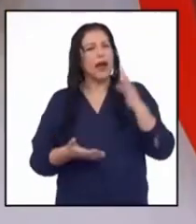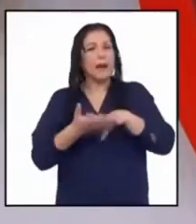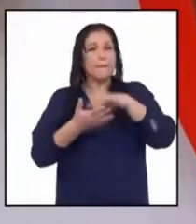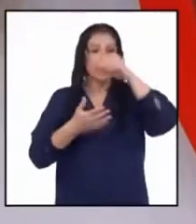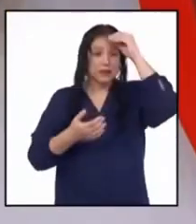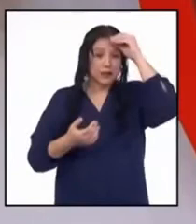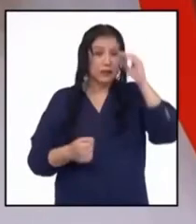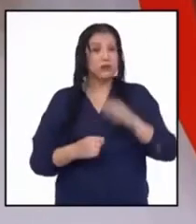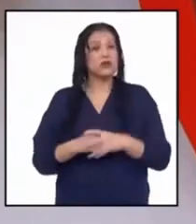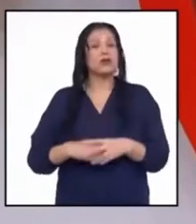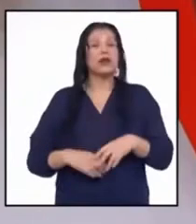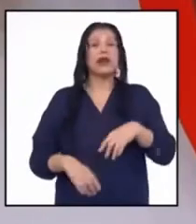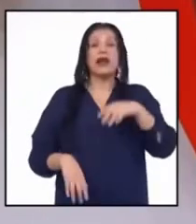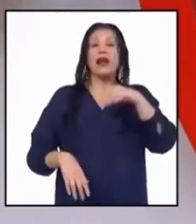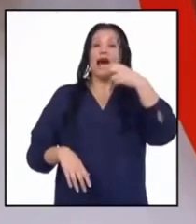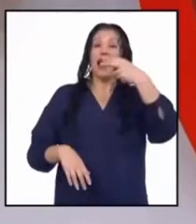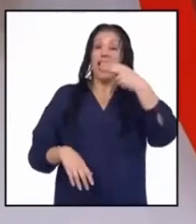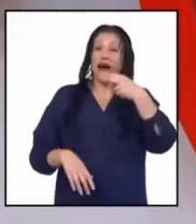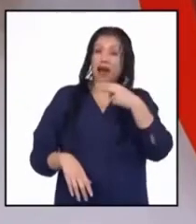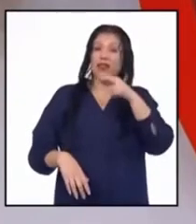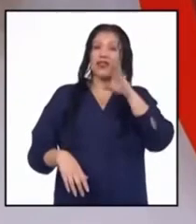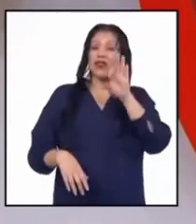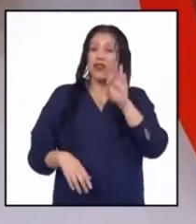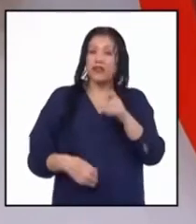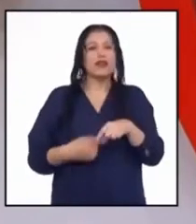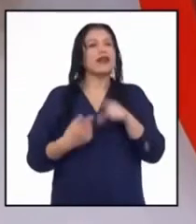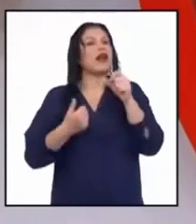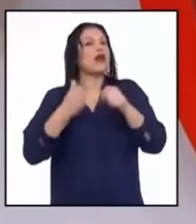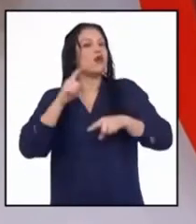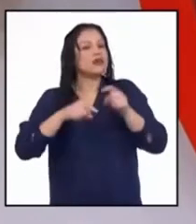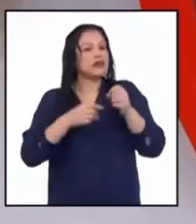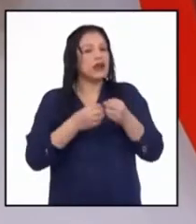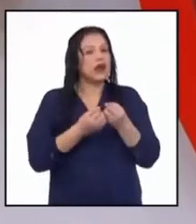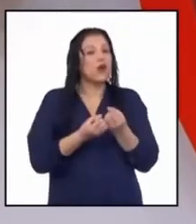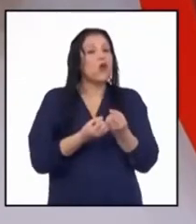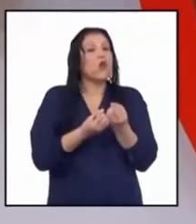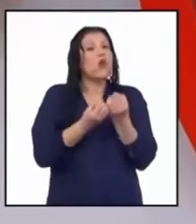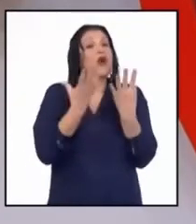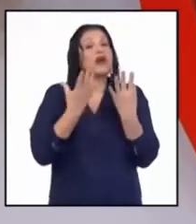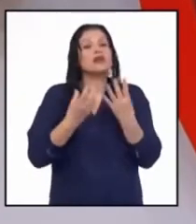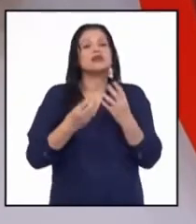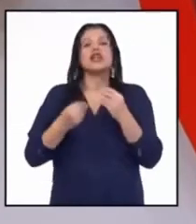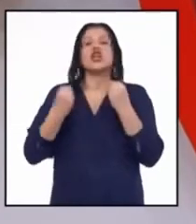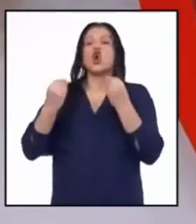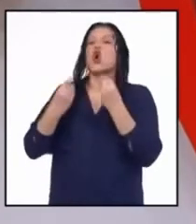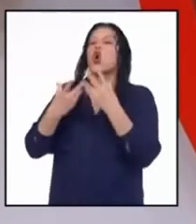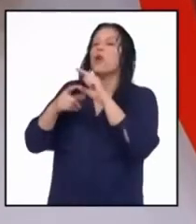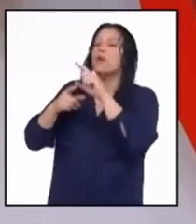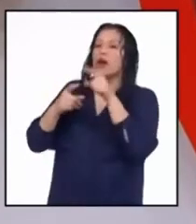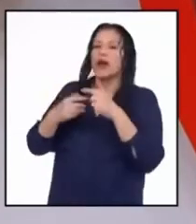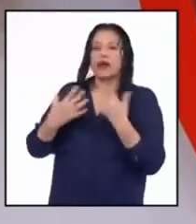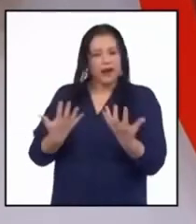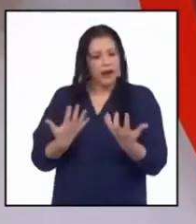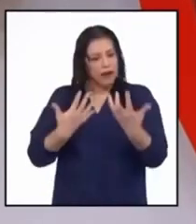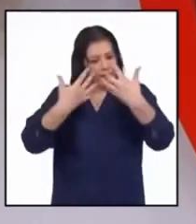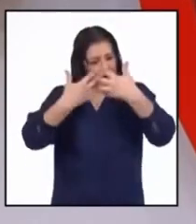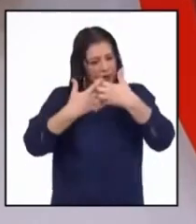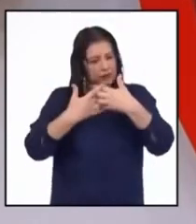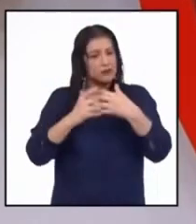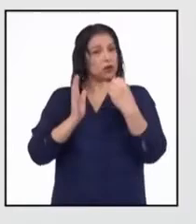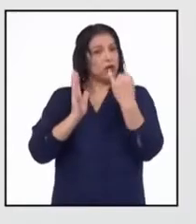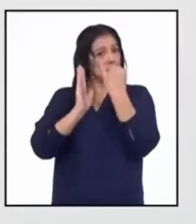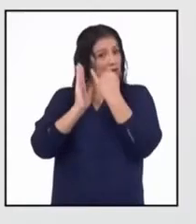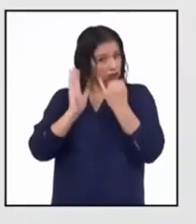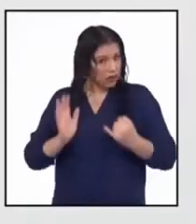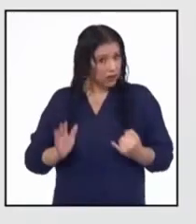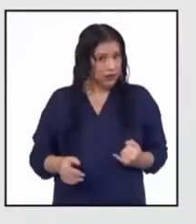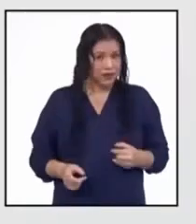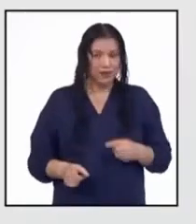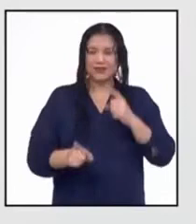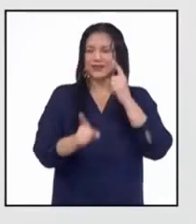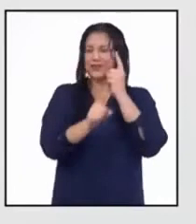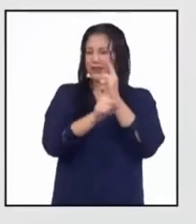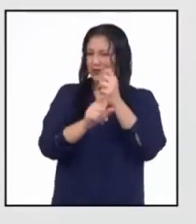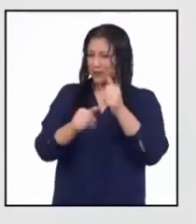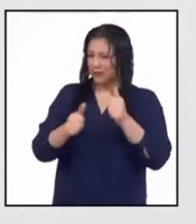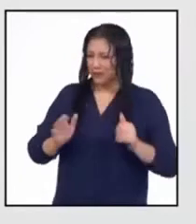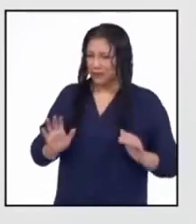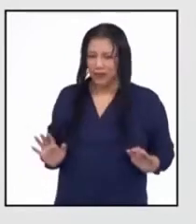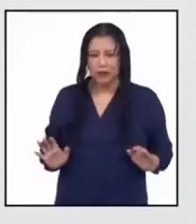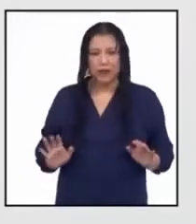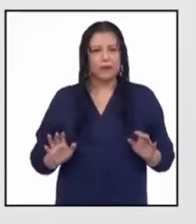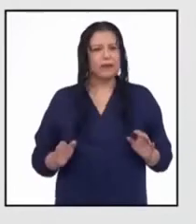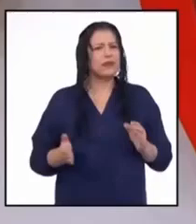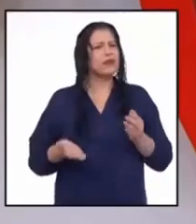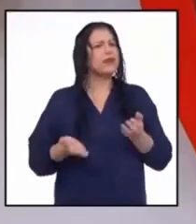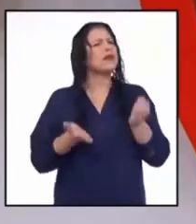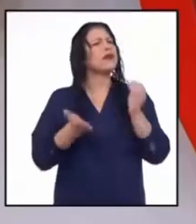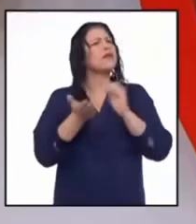variables estadísticas. Eran cualitativas y cuantitativas y tenían relación con los gráficos. ¿Estoy bien? Muy bien, Junior. ¿Y